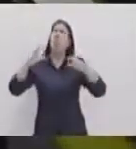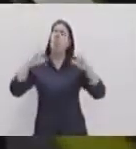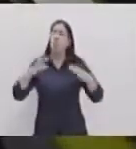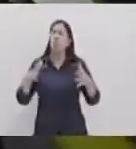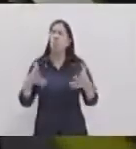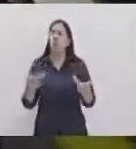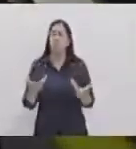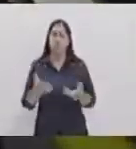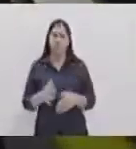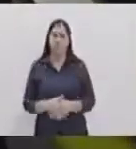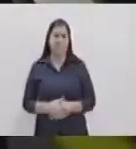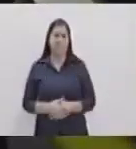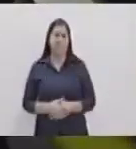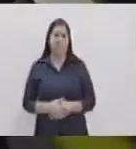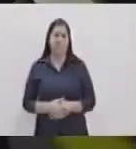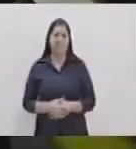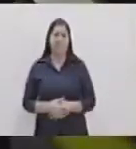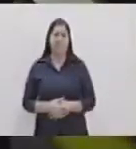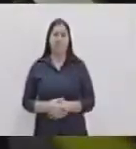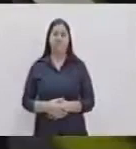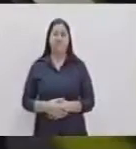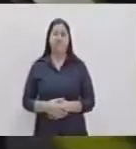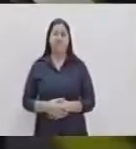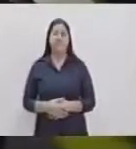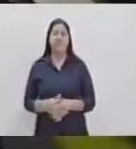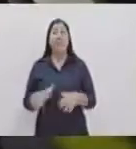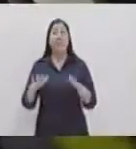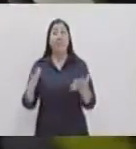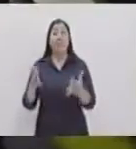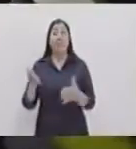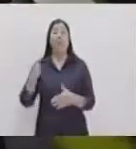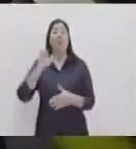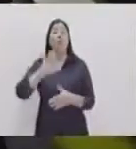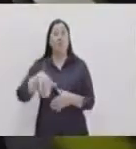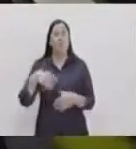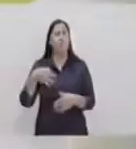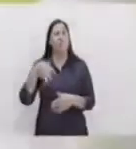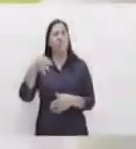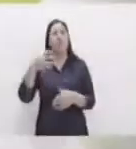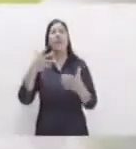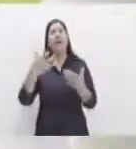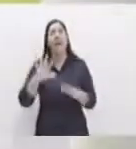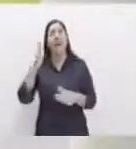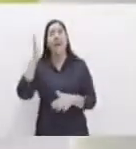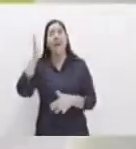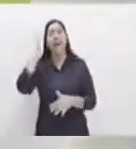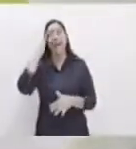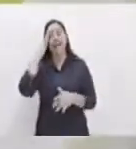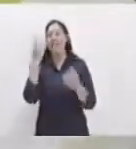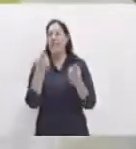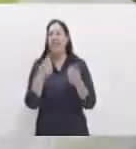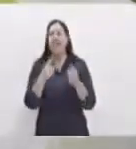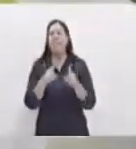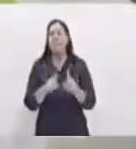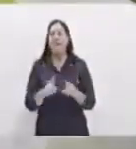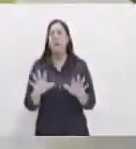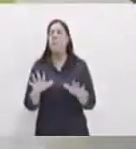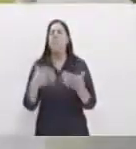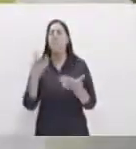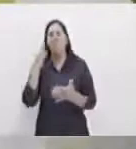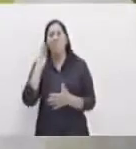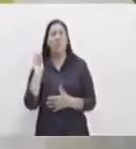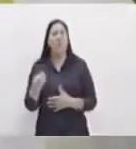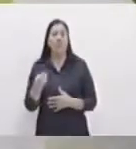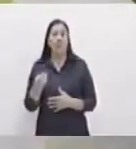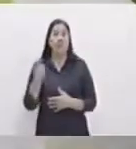feo. Esa sí tenía un sabor desagradable. Más adelante pues ya comprendí qué es lo que sucede, y entonces